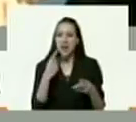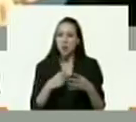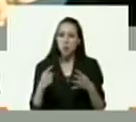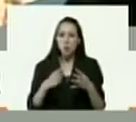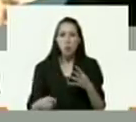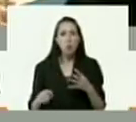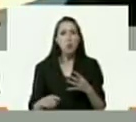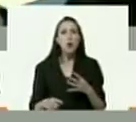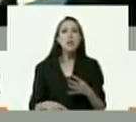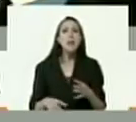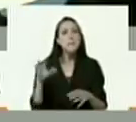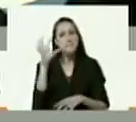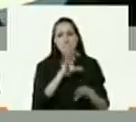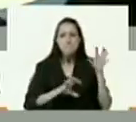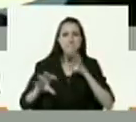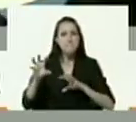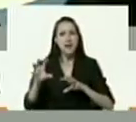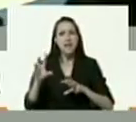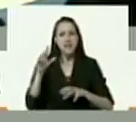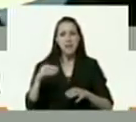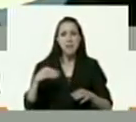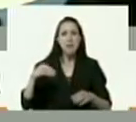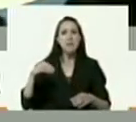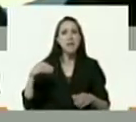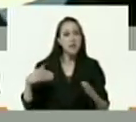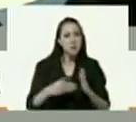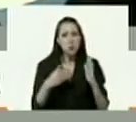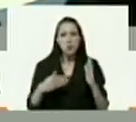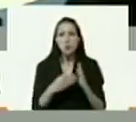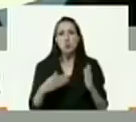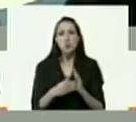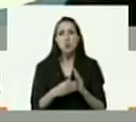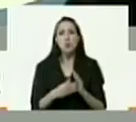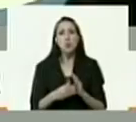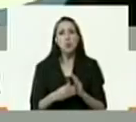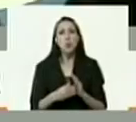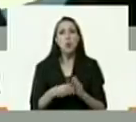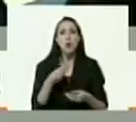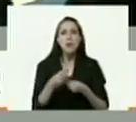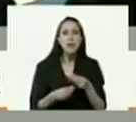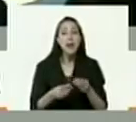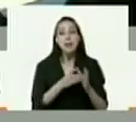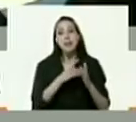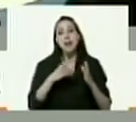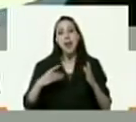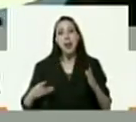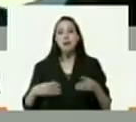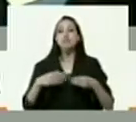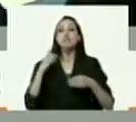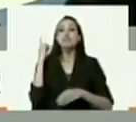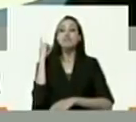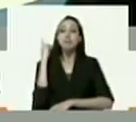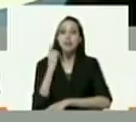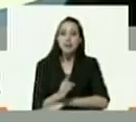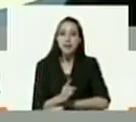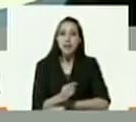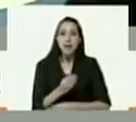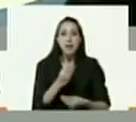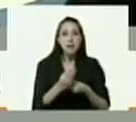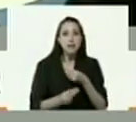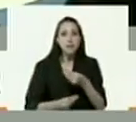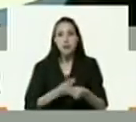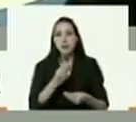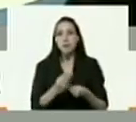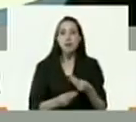país que sea sujeto de medidas coercitivas unilaterales, tiene el derecho de exigir que se levanten, de